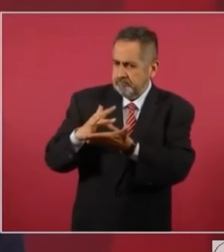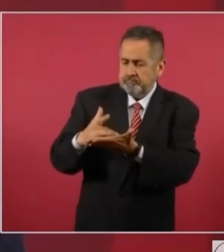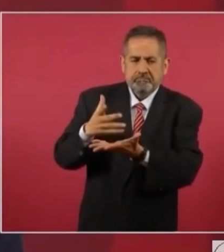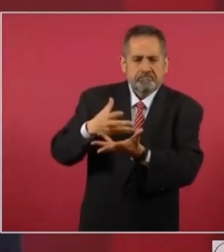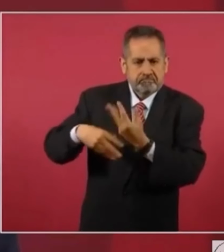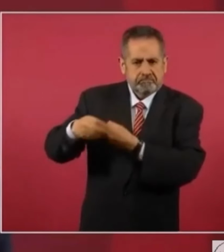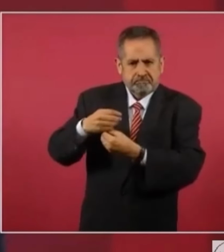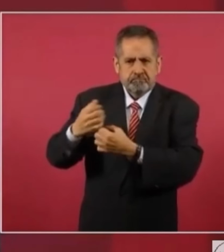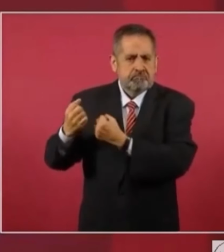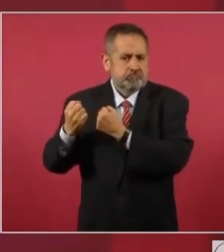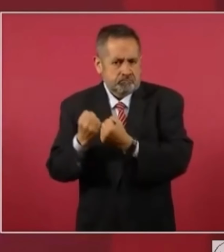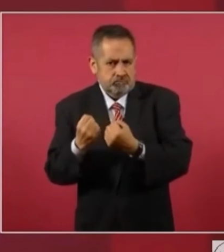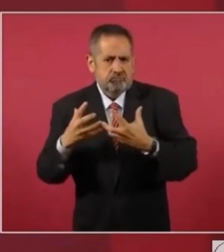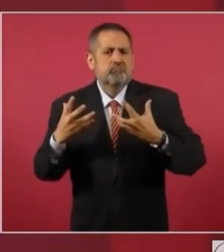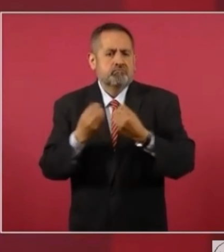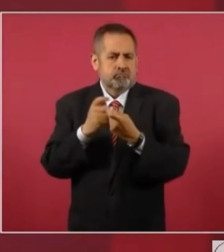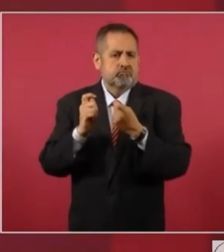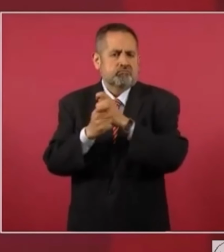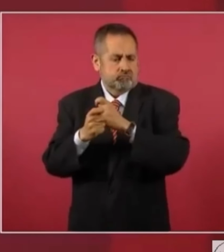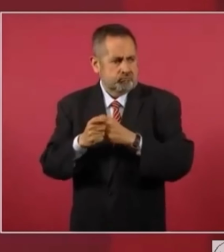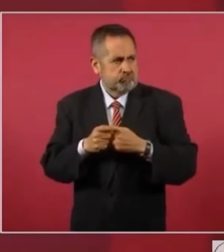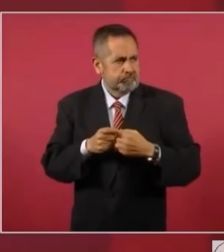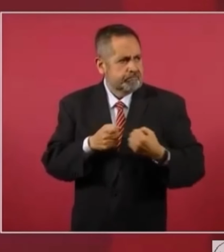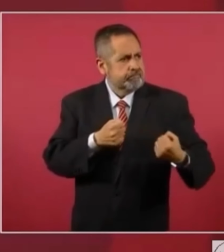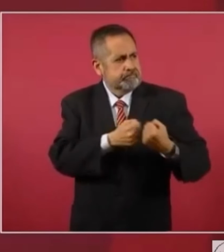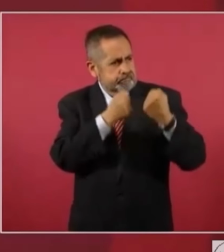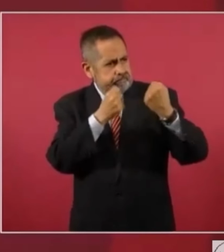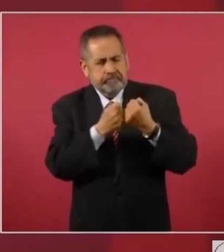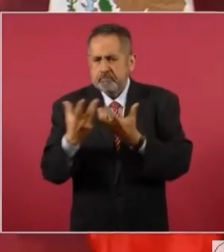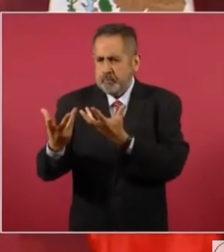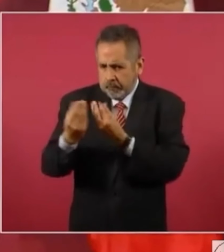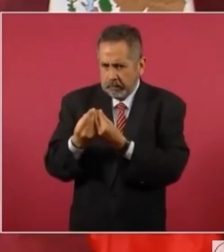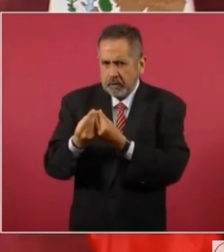y enfrentar los embates del conservadurismo.